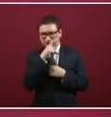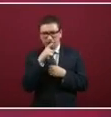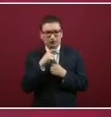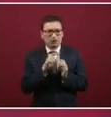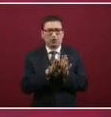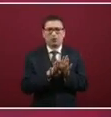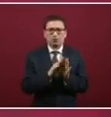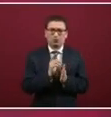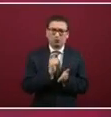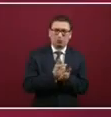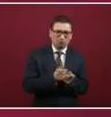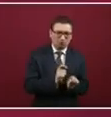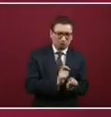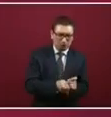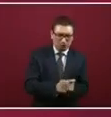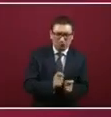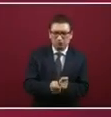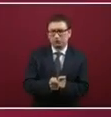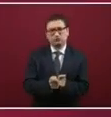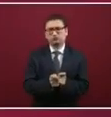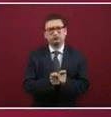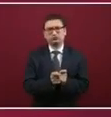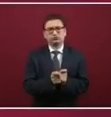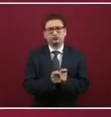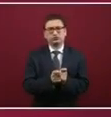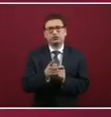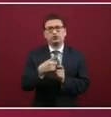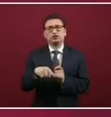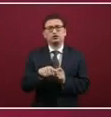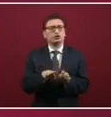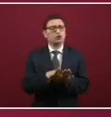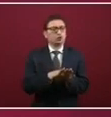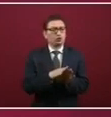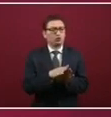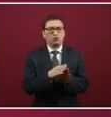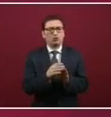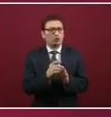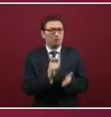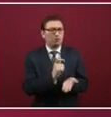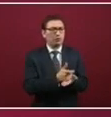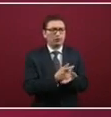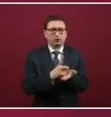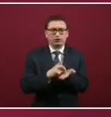efectivo, pagan con droga a los distribuidores,